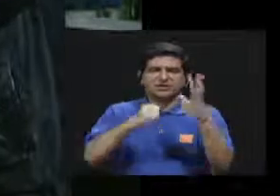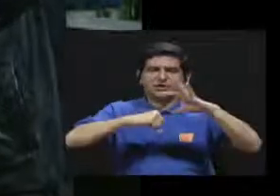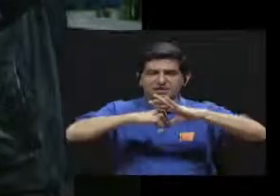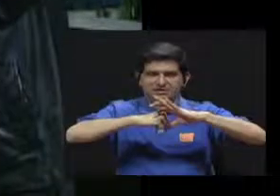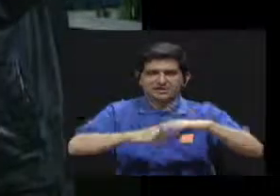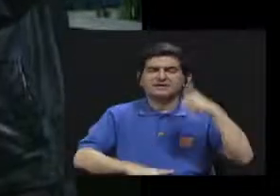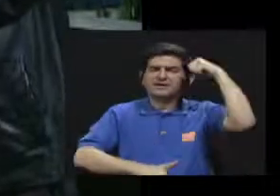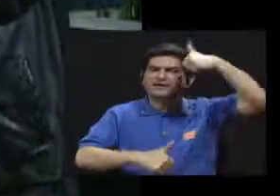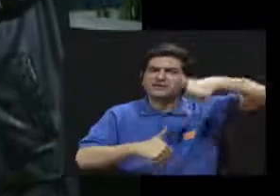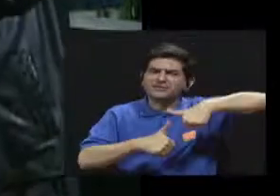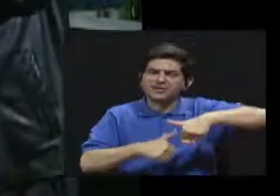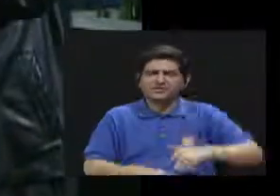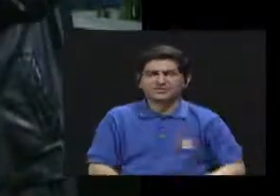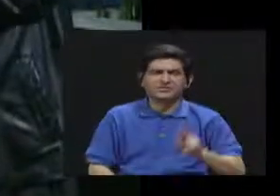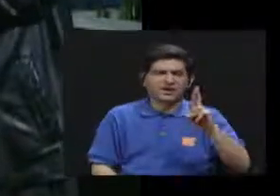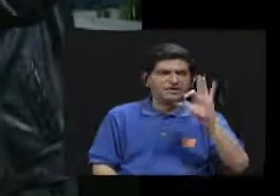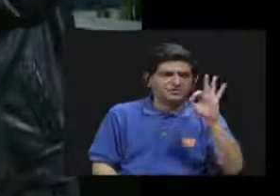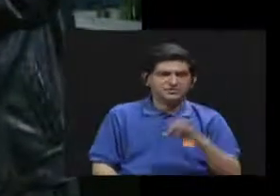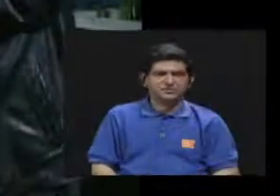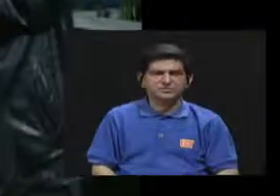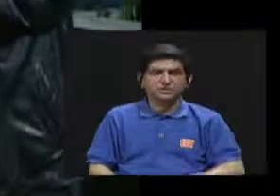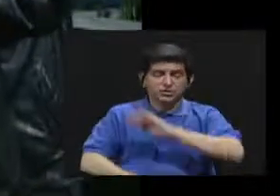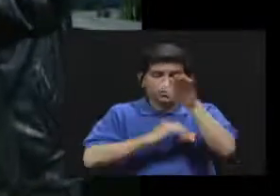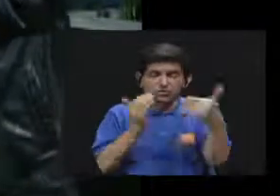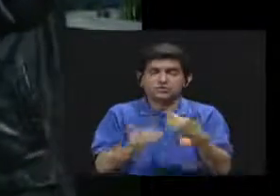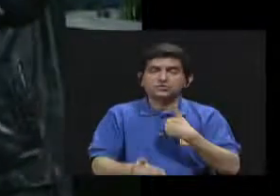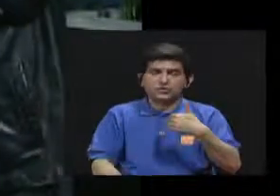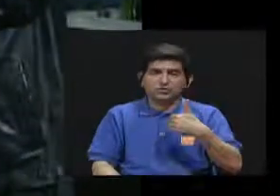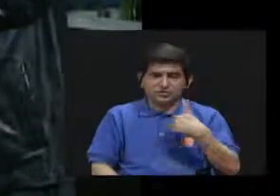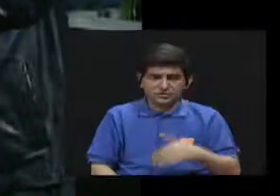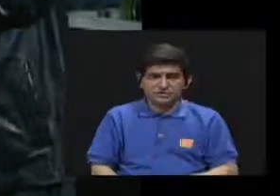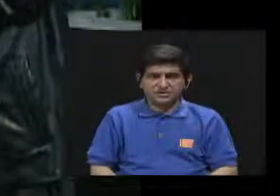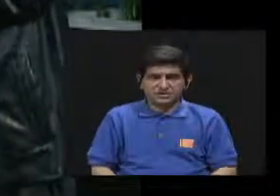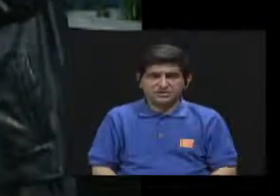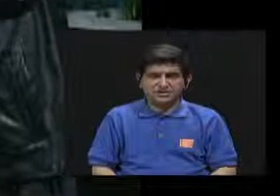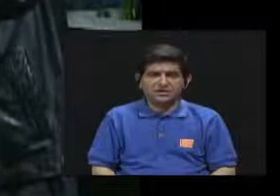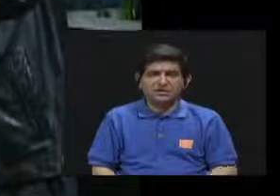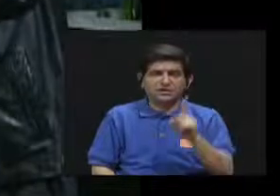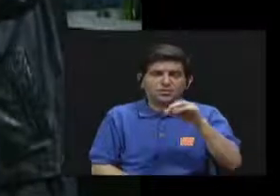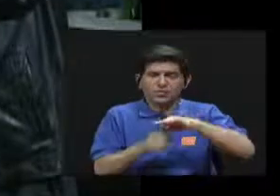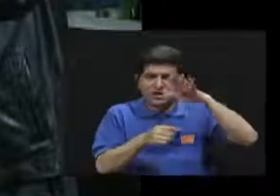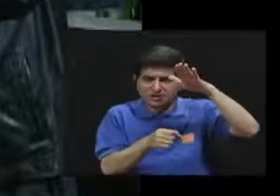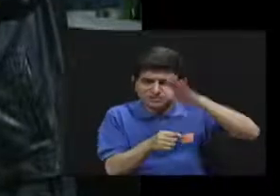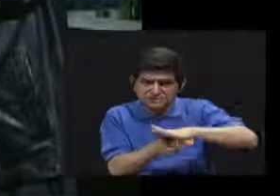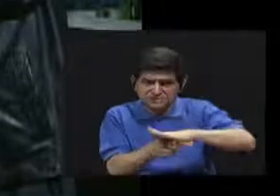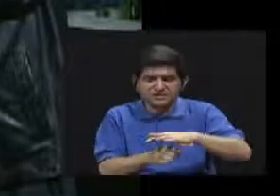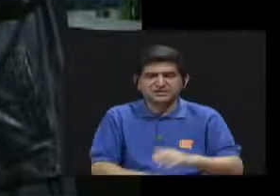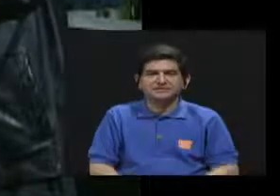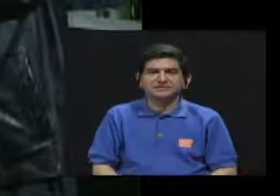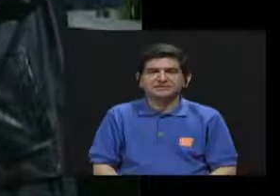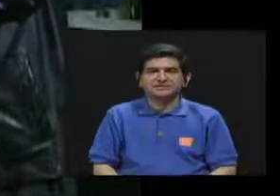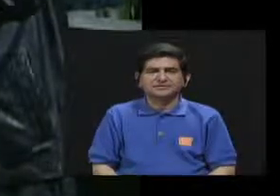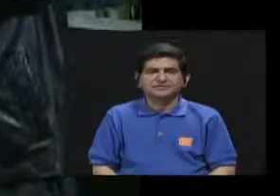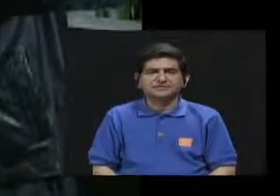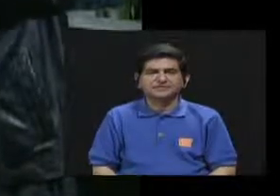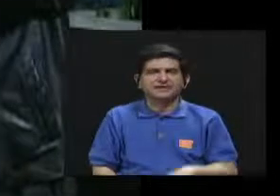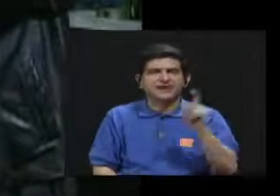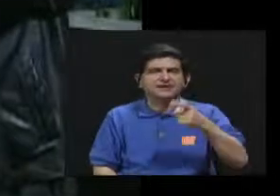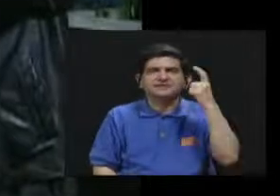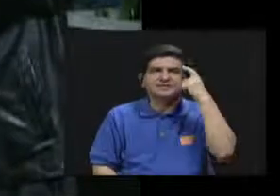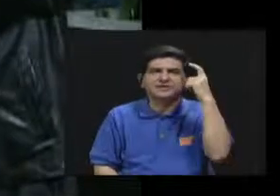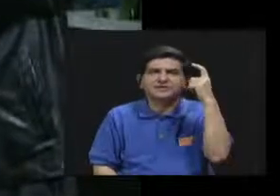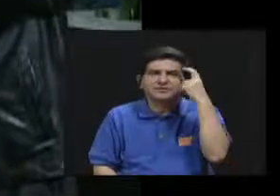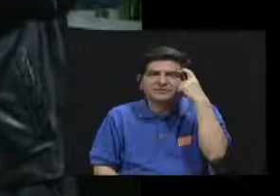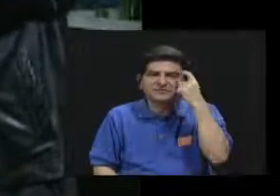Rocío, creo que todo tiene una semilla, ¿no? Así es. Y habría que pensar que